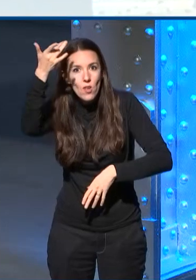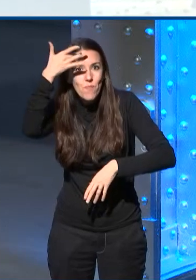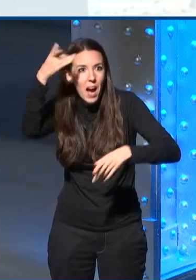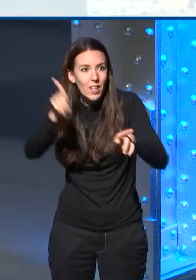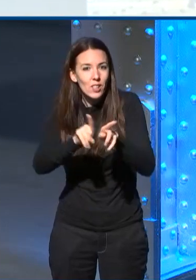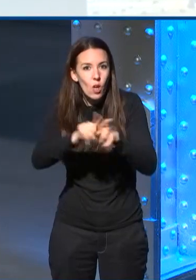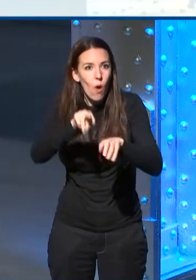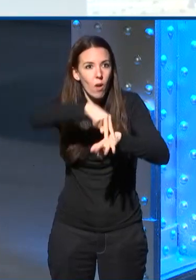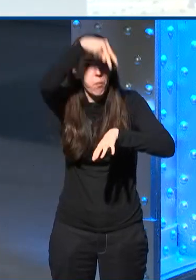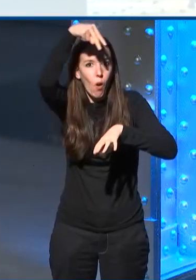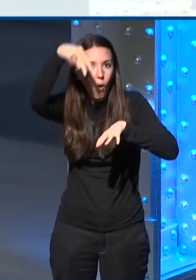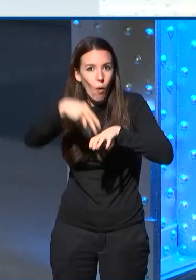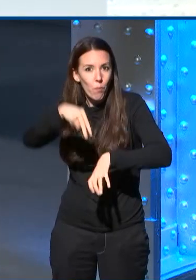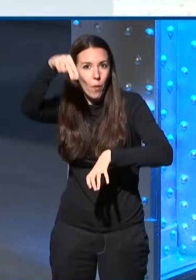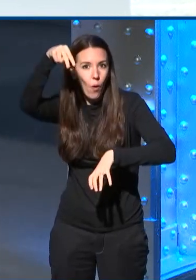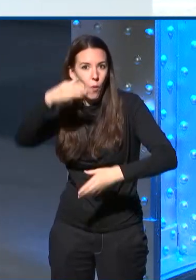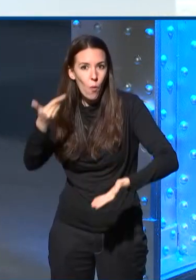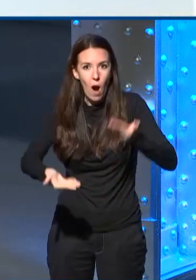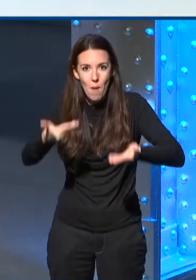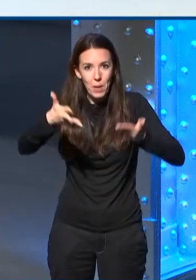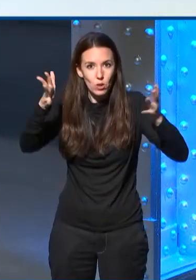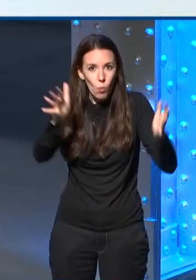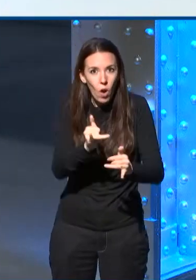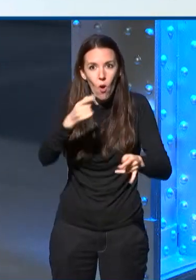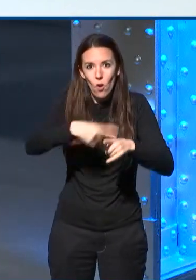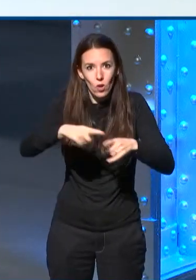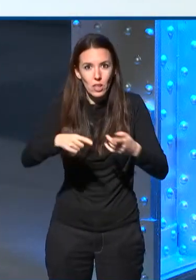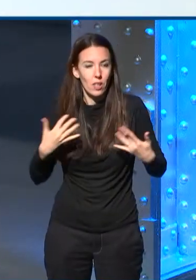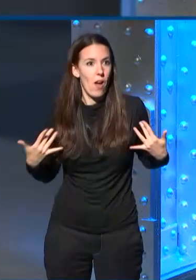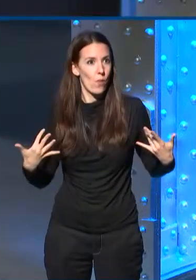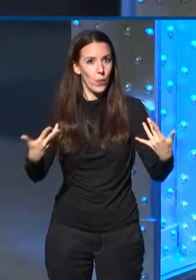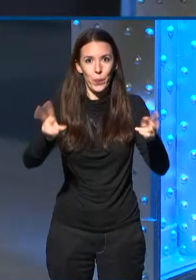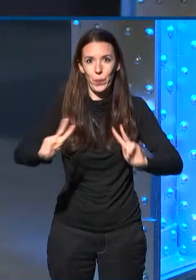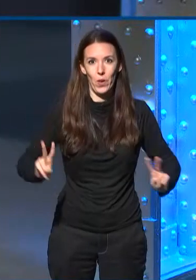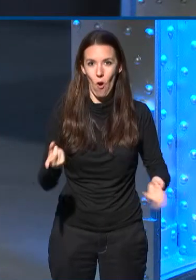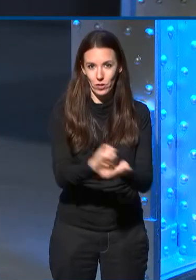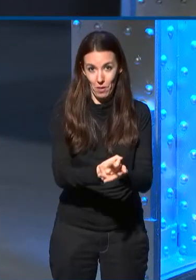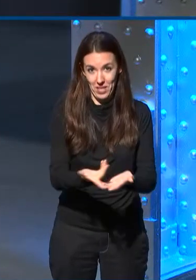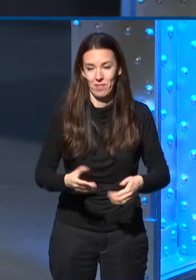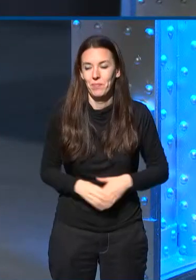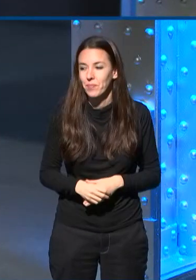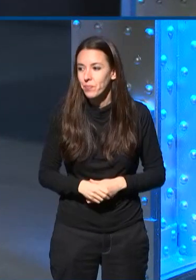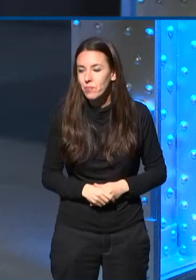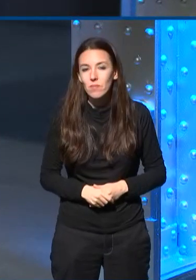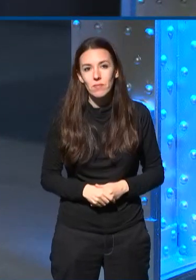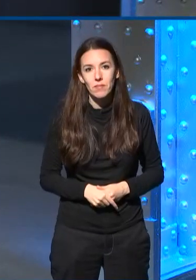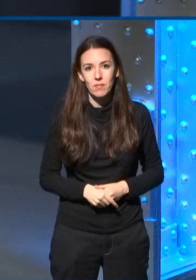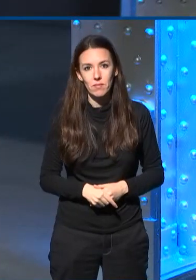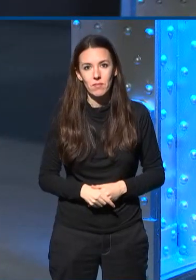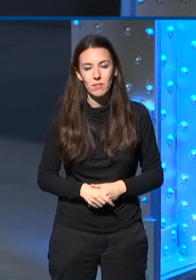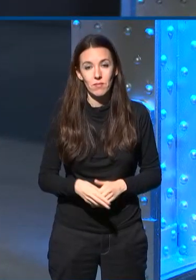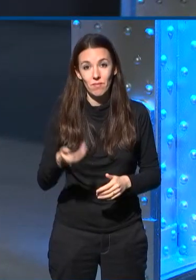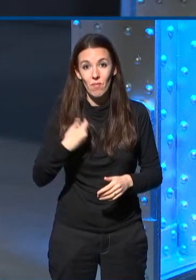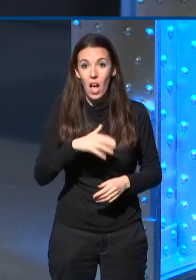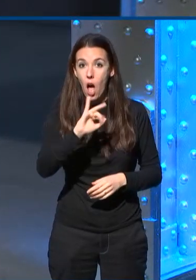el 30% del peso, etcétera. Un hombre ya se encontraría ágil otra vez, etcétera. Bien. Entonces,